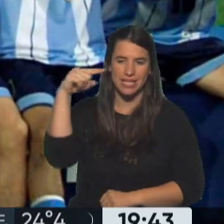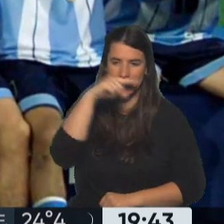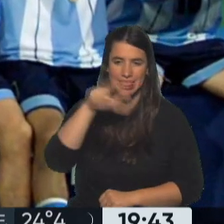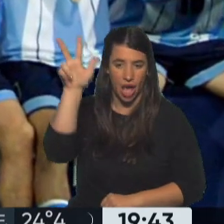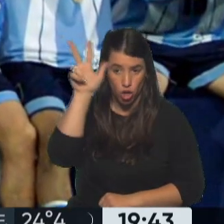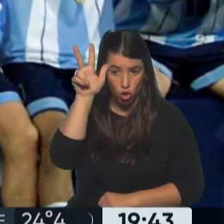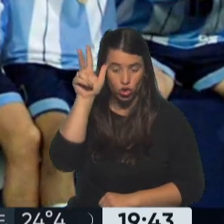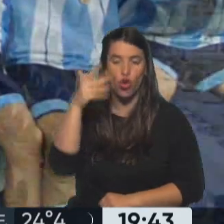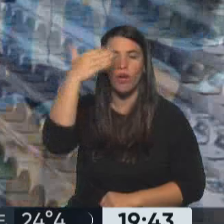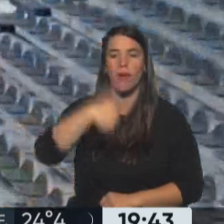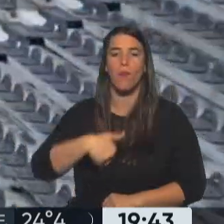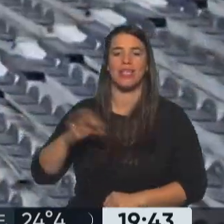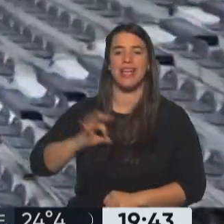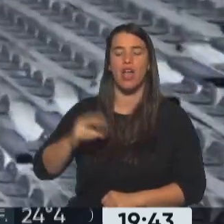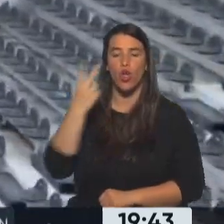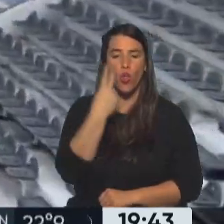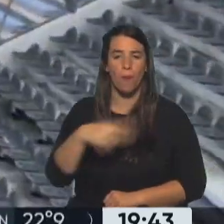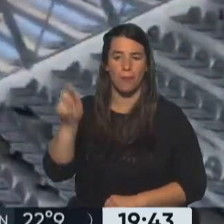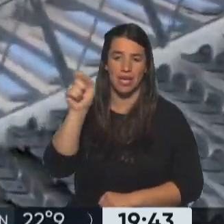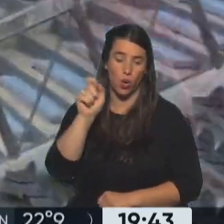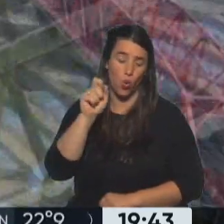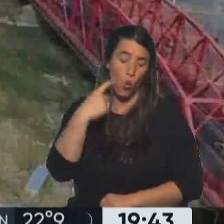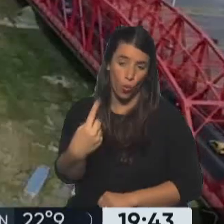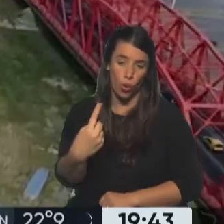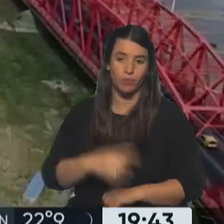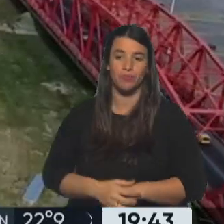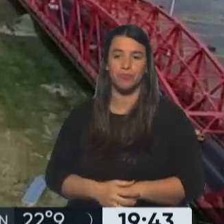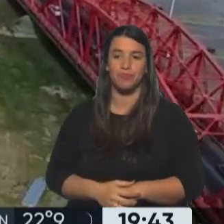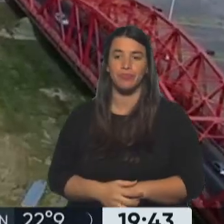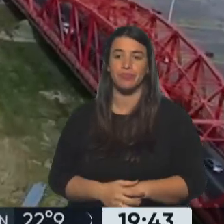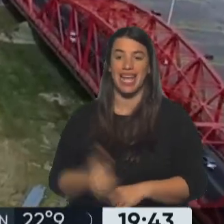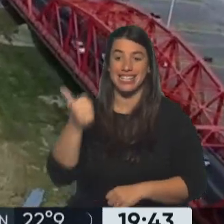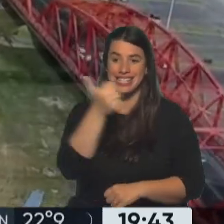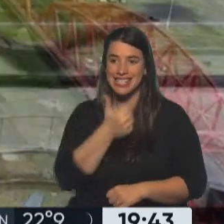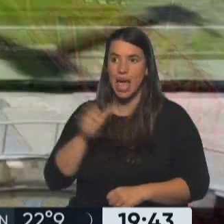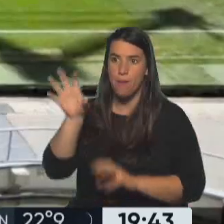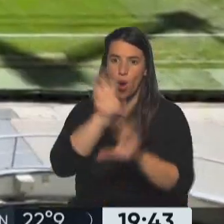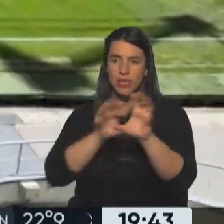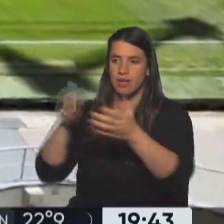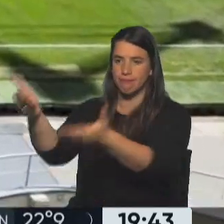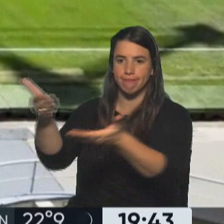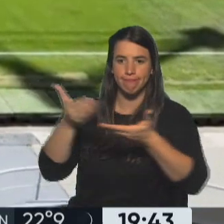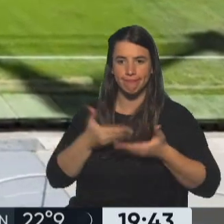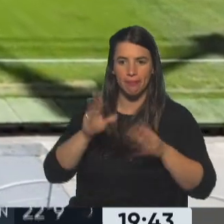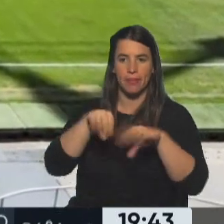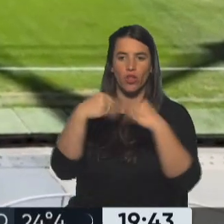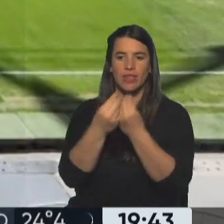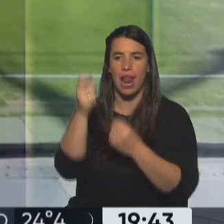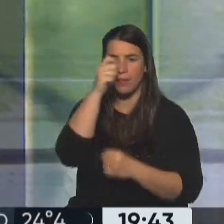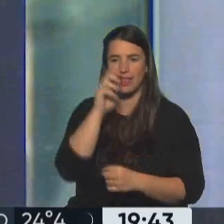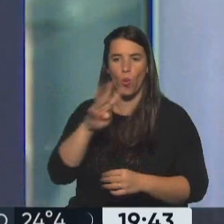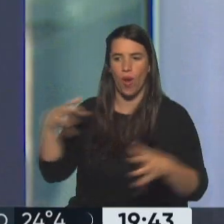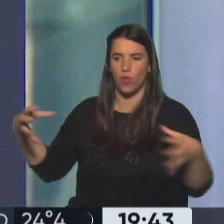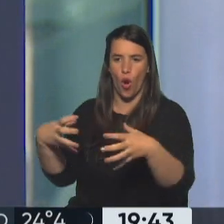Sub 20 del 2001 6 provincias recibirán a las 24 delegaciones nacionales que disputarán la Copa del Mundo generando